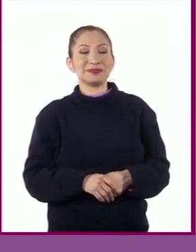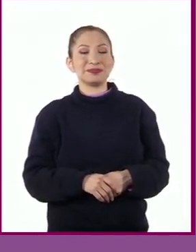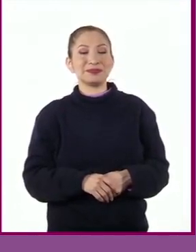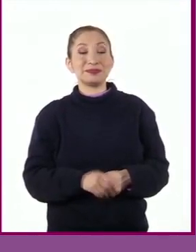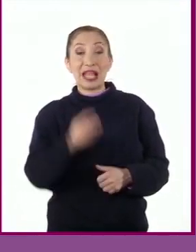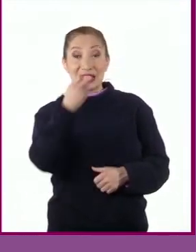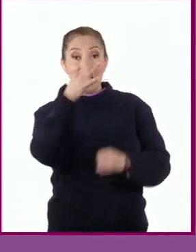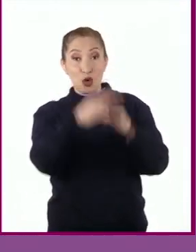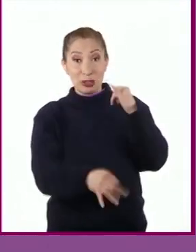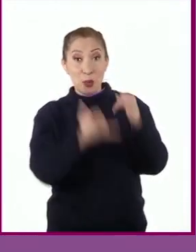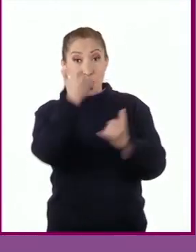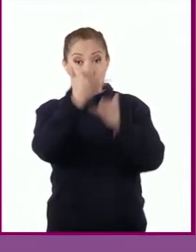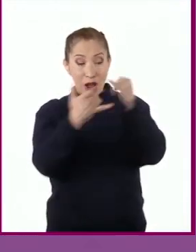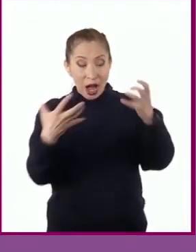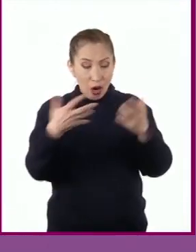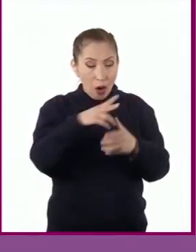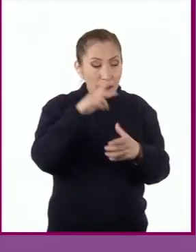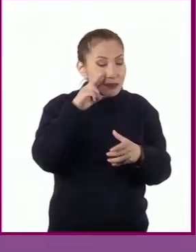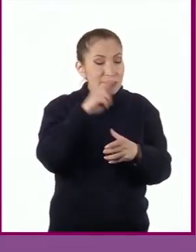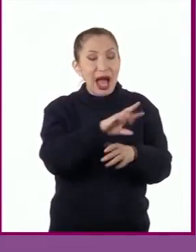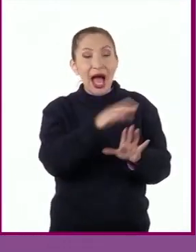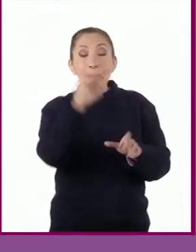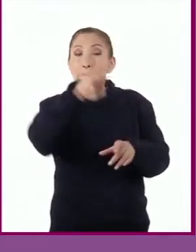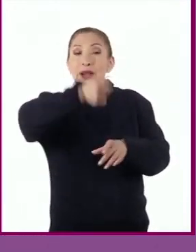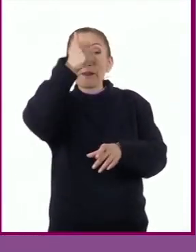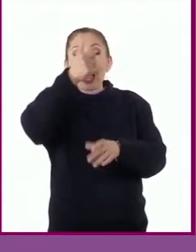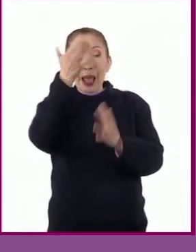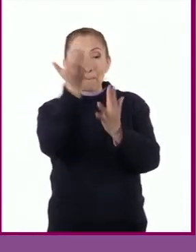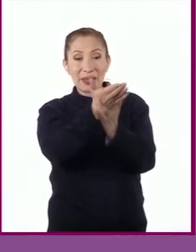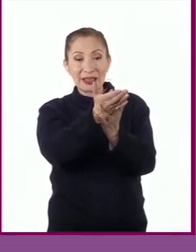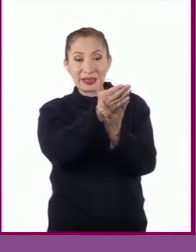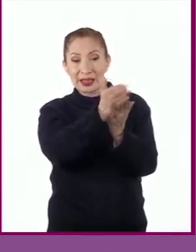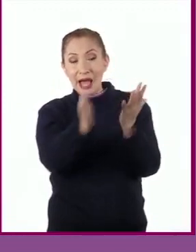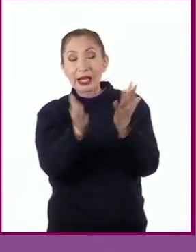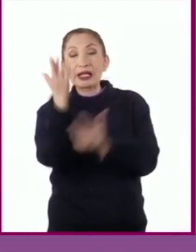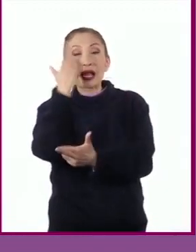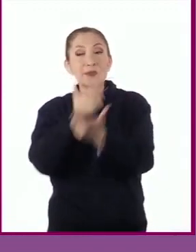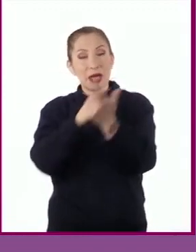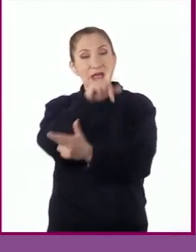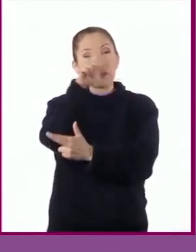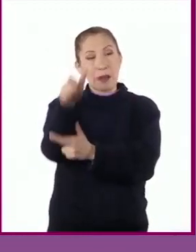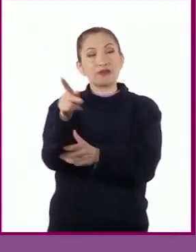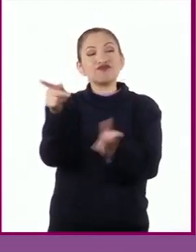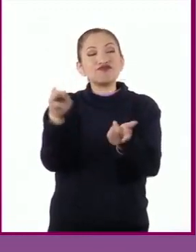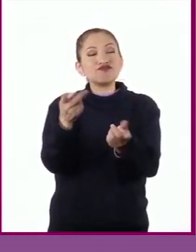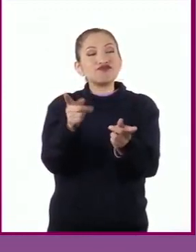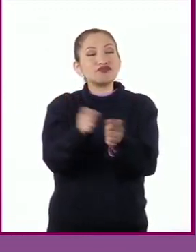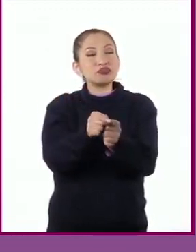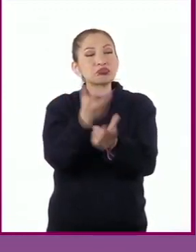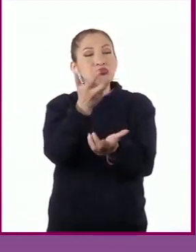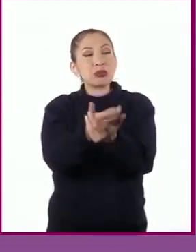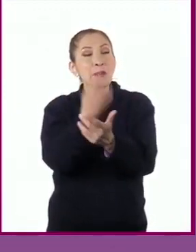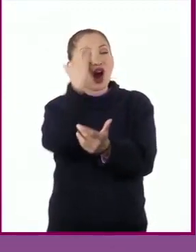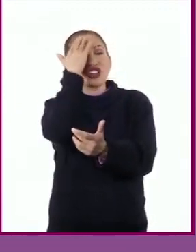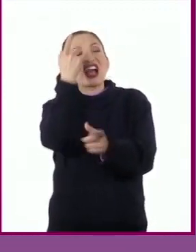Con esta última jugada hemos llegado a la primera mitad. Regresamos después de un breve descanso para conocer quién será el